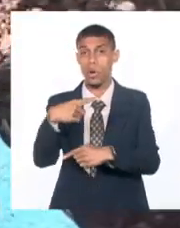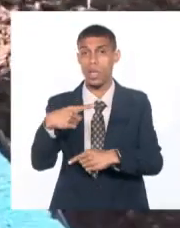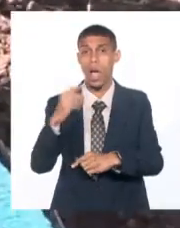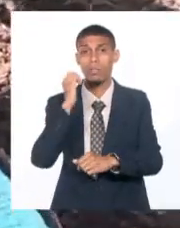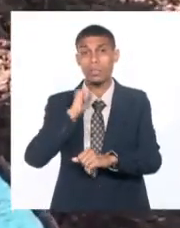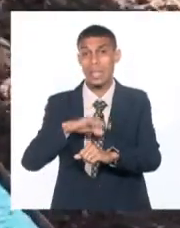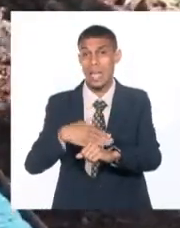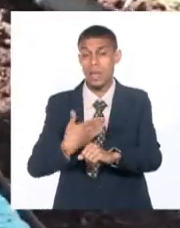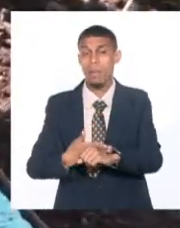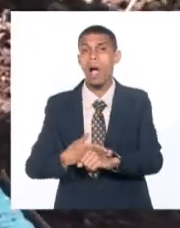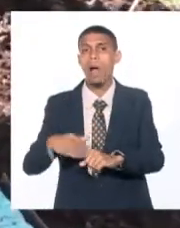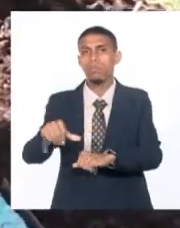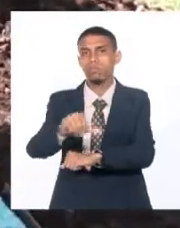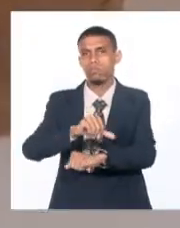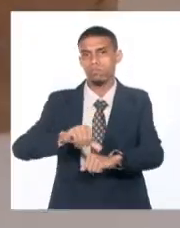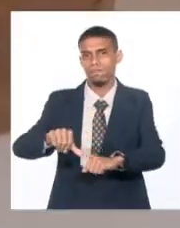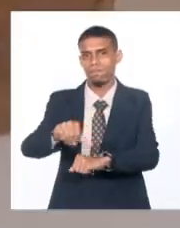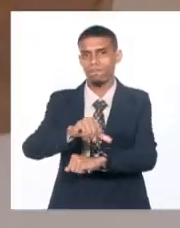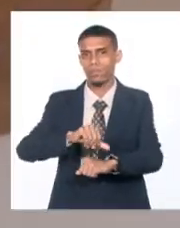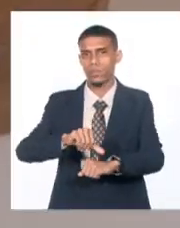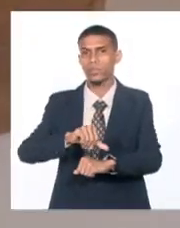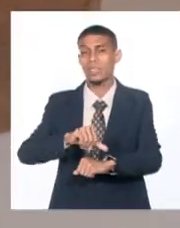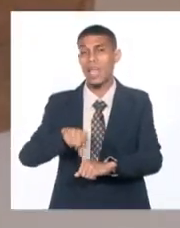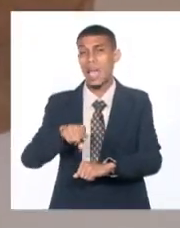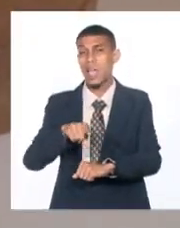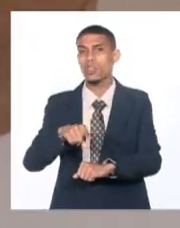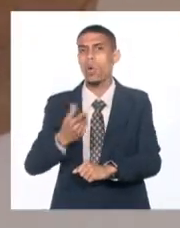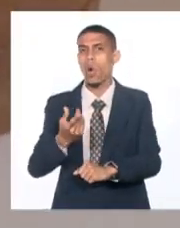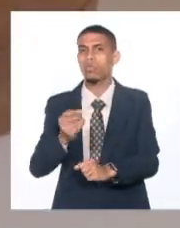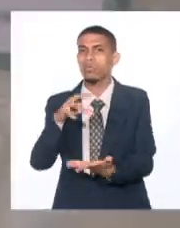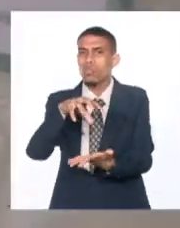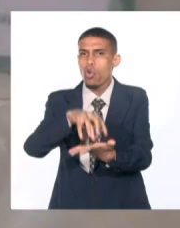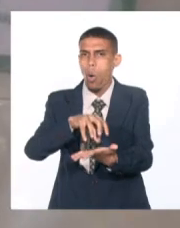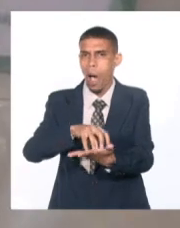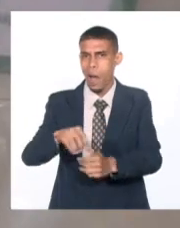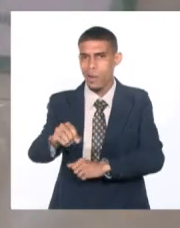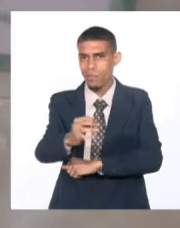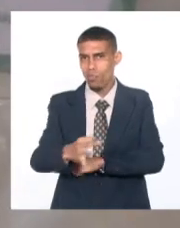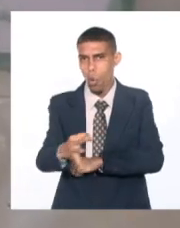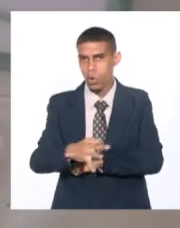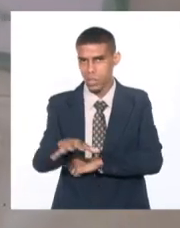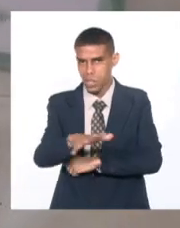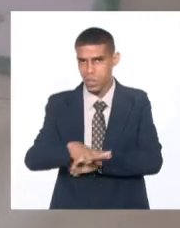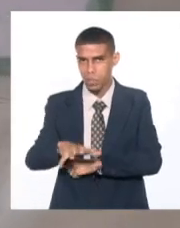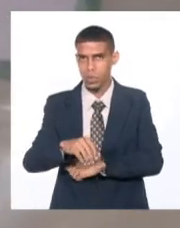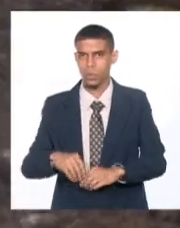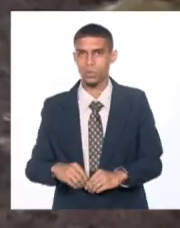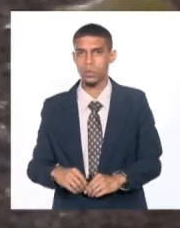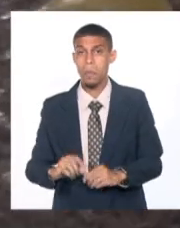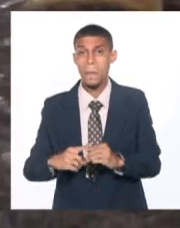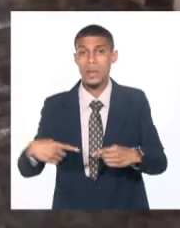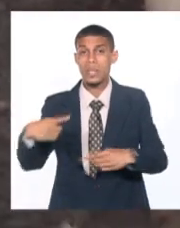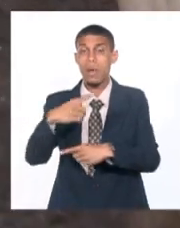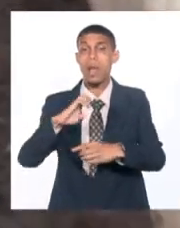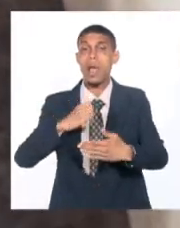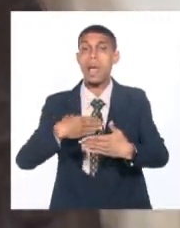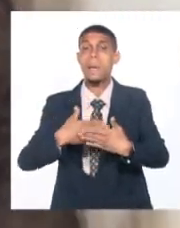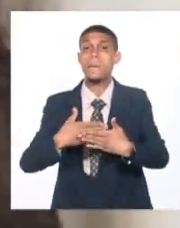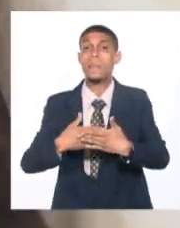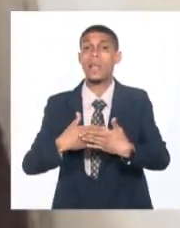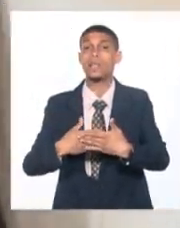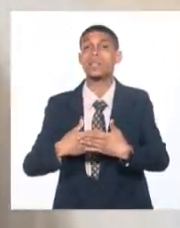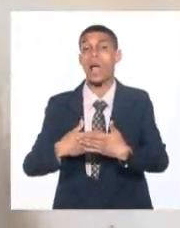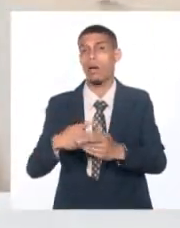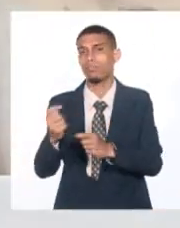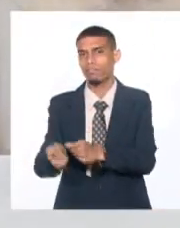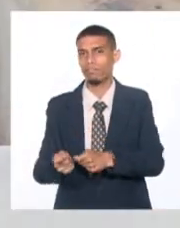de biofertilizantes y bioplaguicidas a nivel local, fundamentalmente en empresas agropecuarias y municipios. Tratar